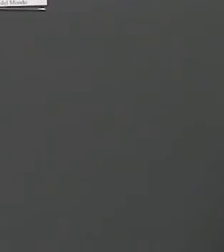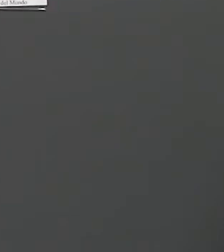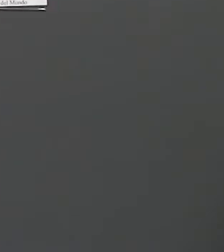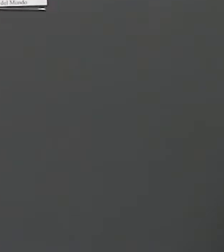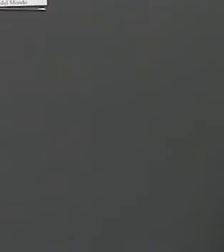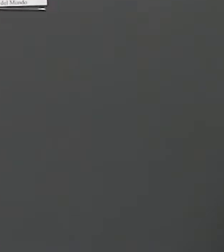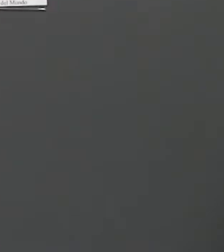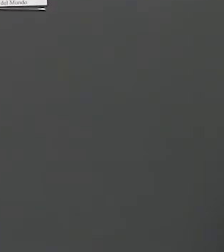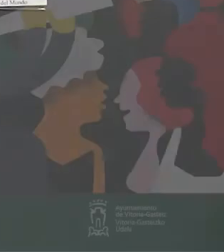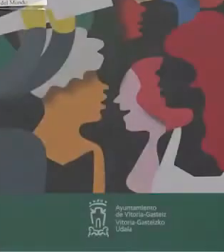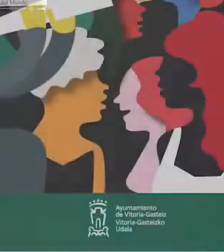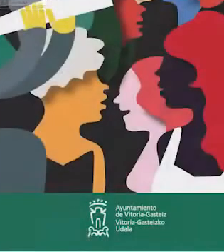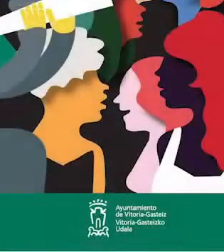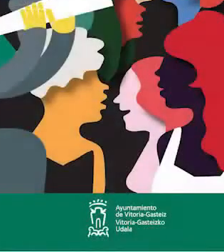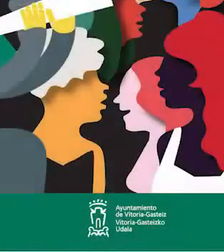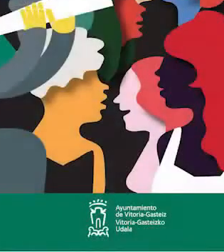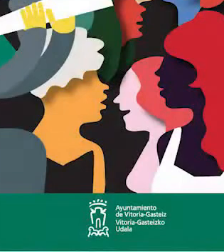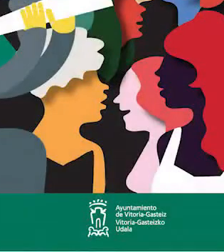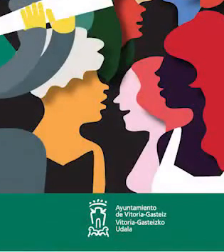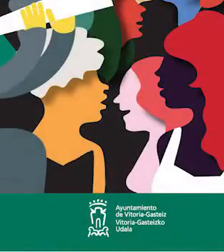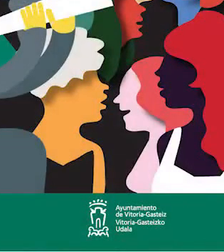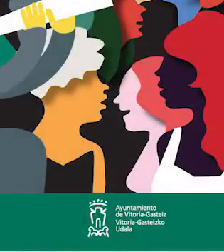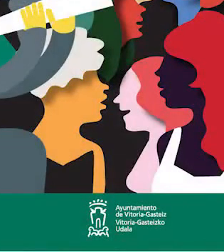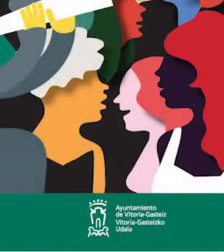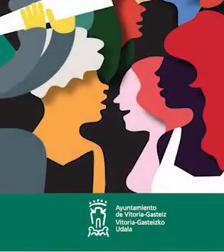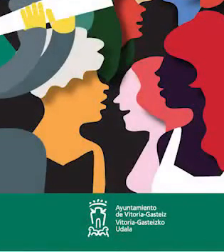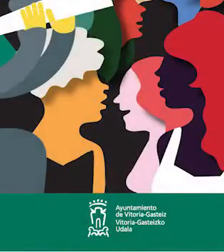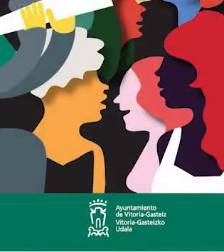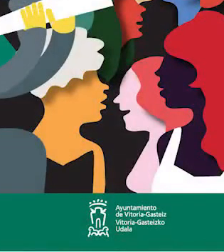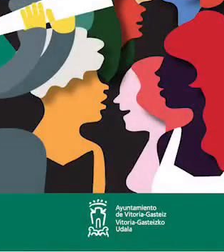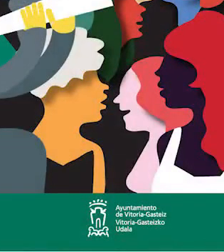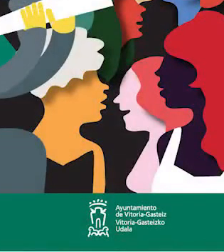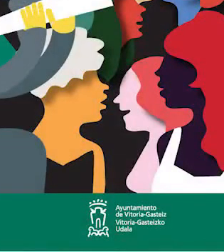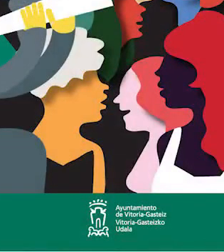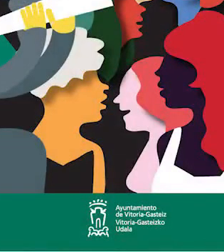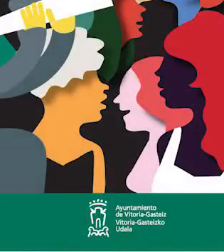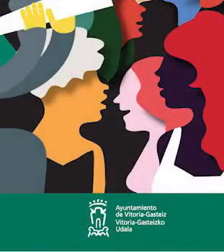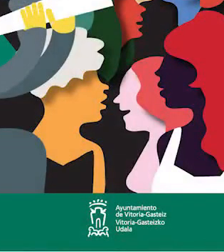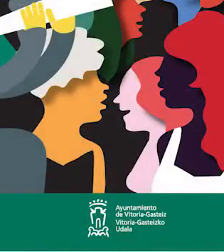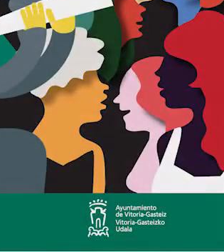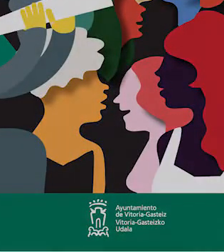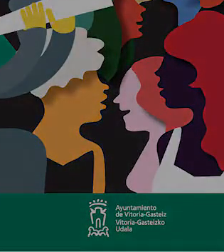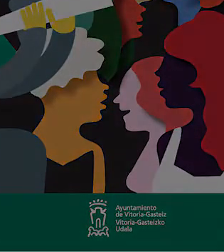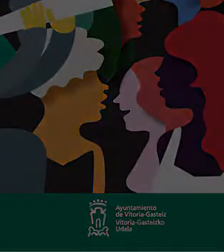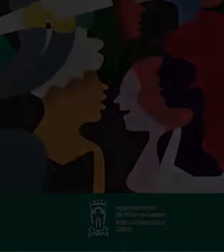seguir pensando y actuando. Bueno, es que ricasco.